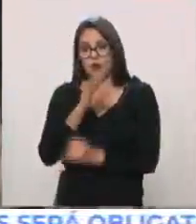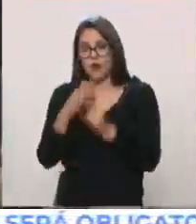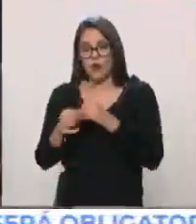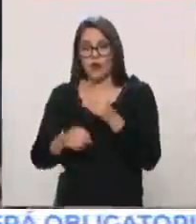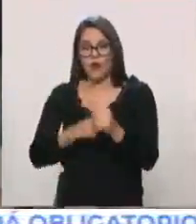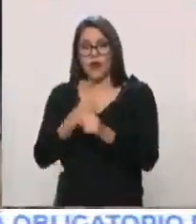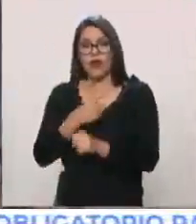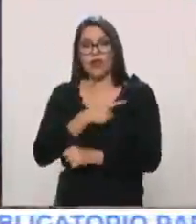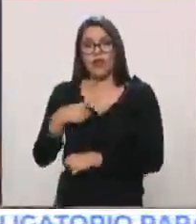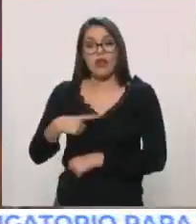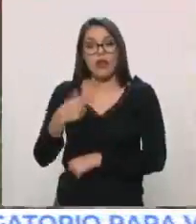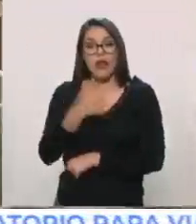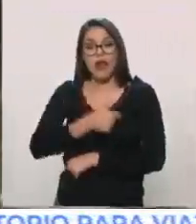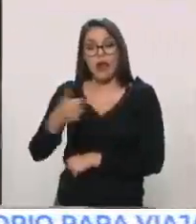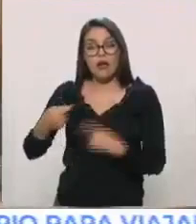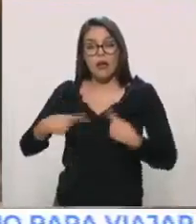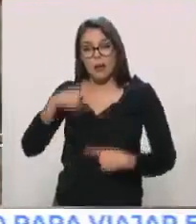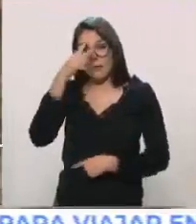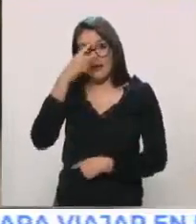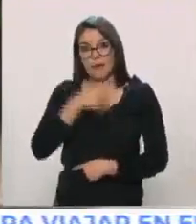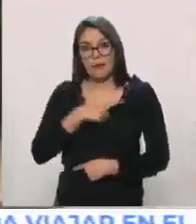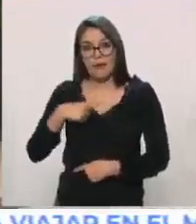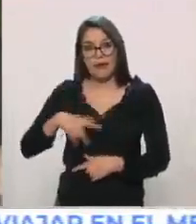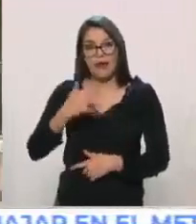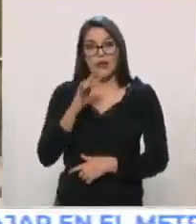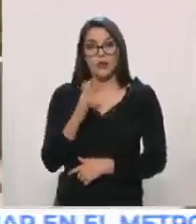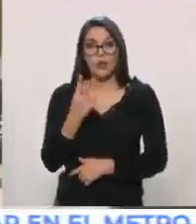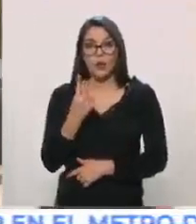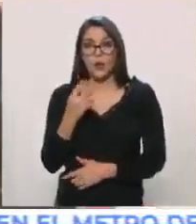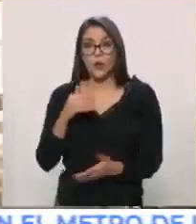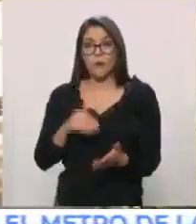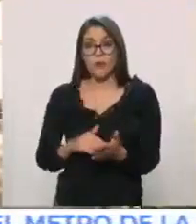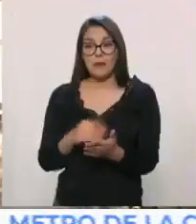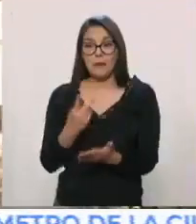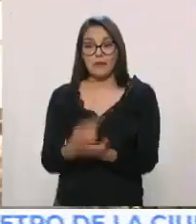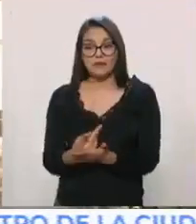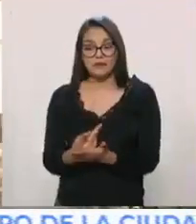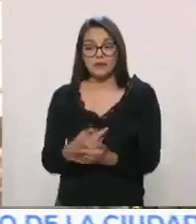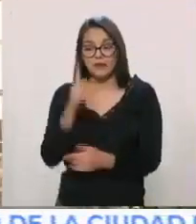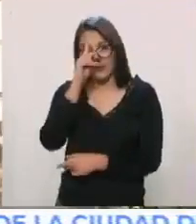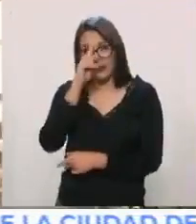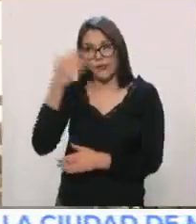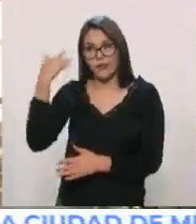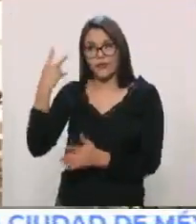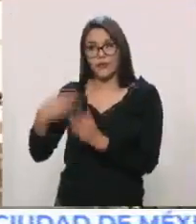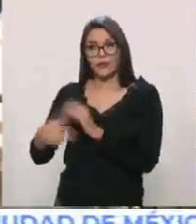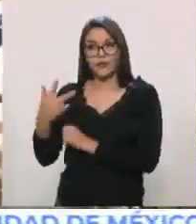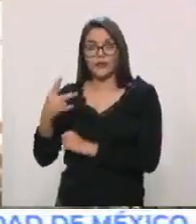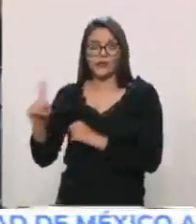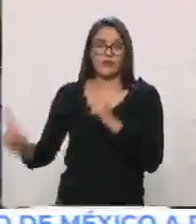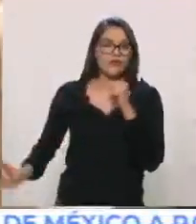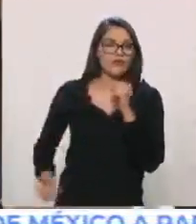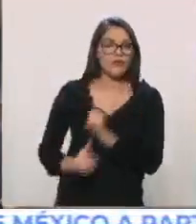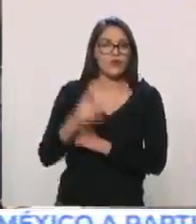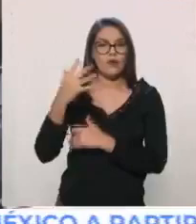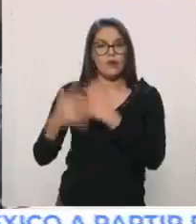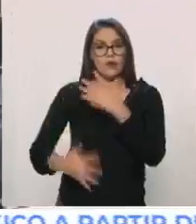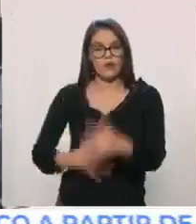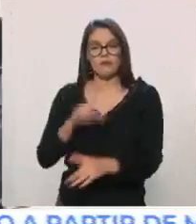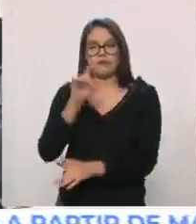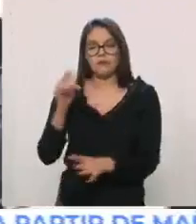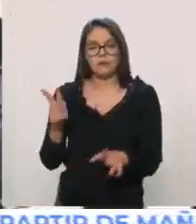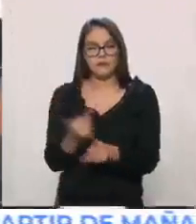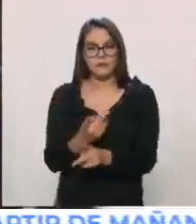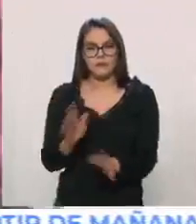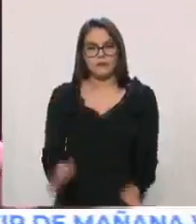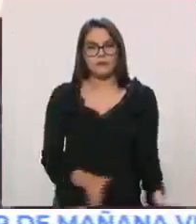51,000 pesos como parte de la crisis internacional del 2008. En el 2018, al cierre de la gestión de Enrique Peña Nieto,